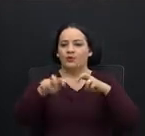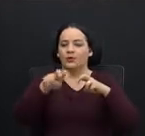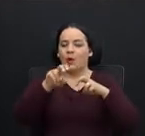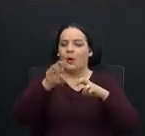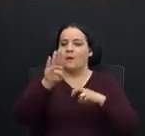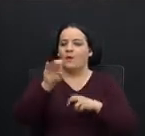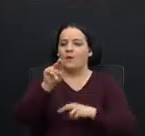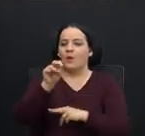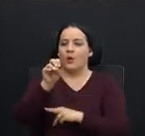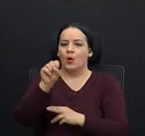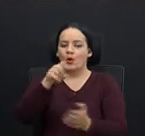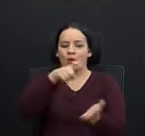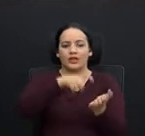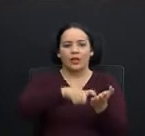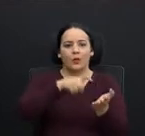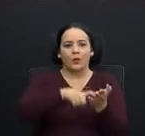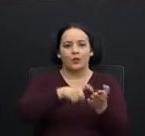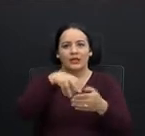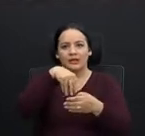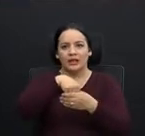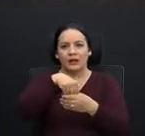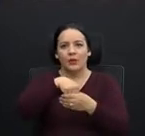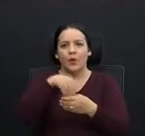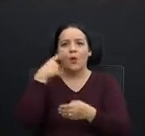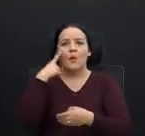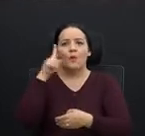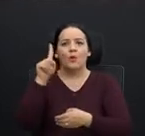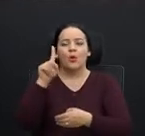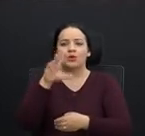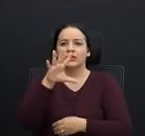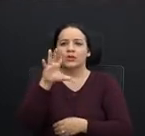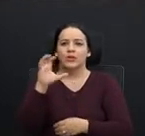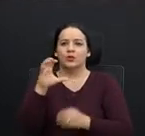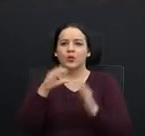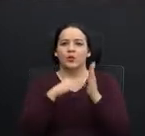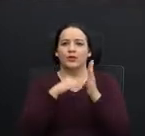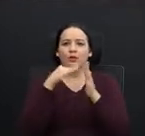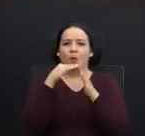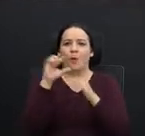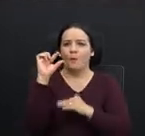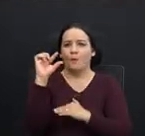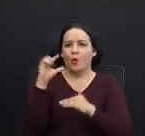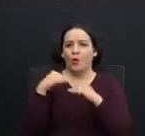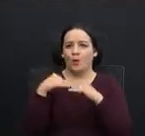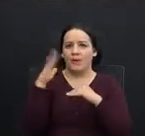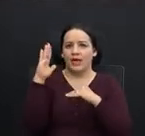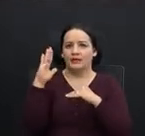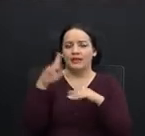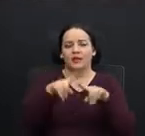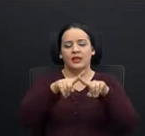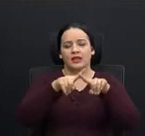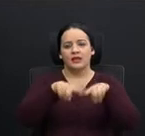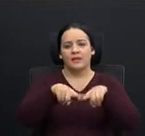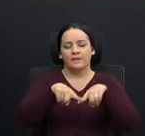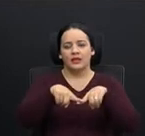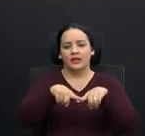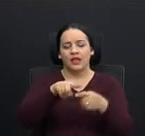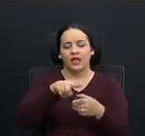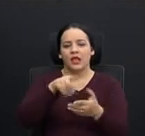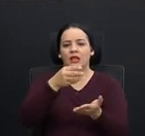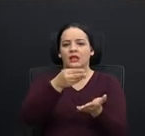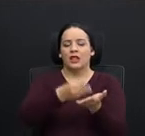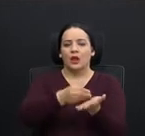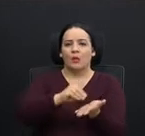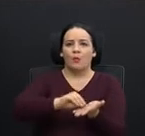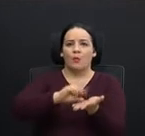interna por los 500 millones, un poco más, dependiendo del monto y de la